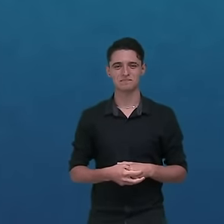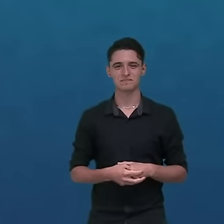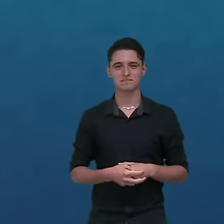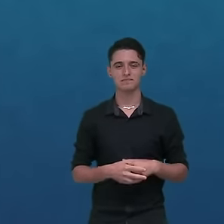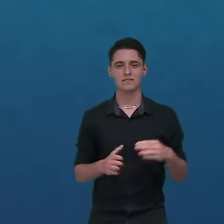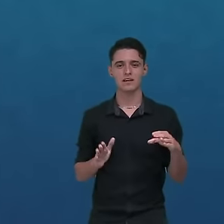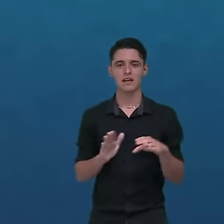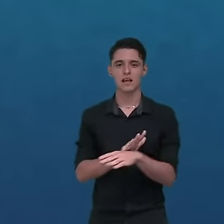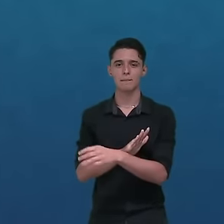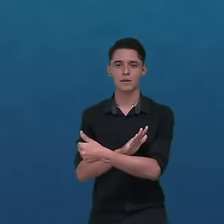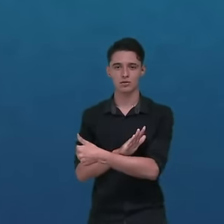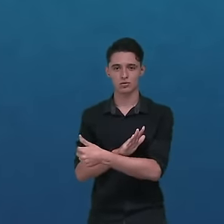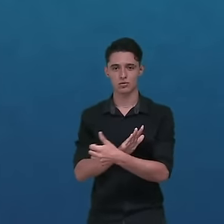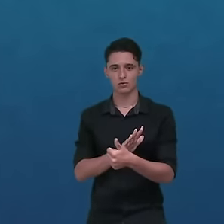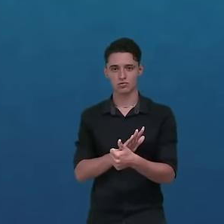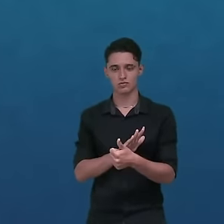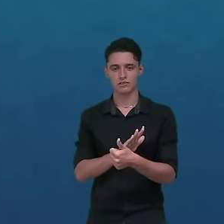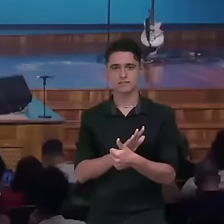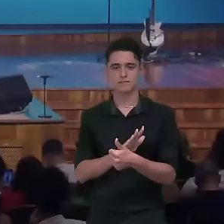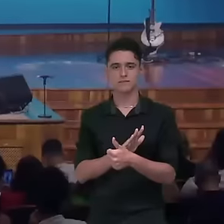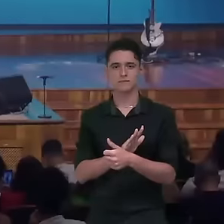capítulo 11.